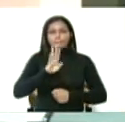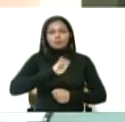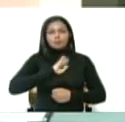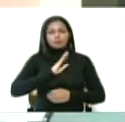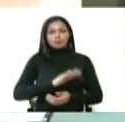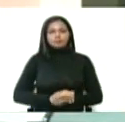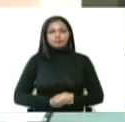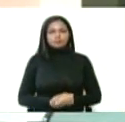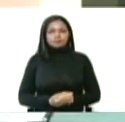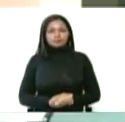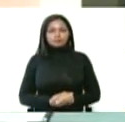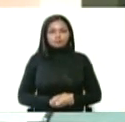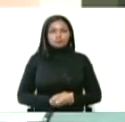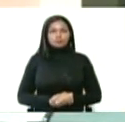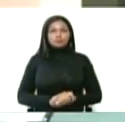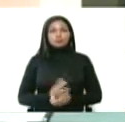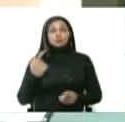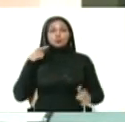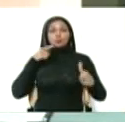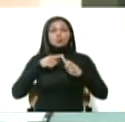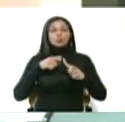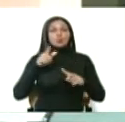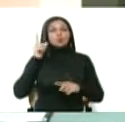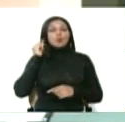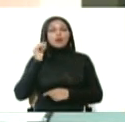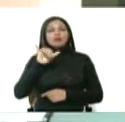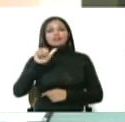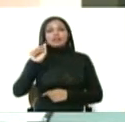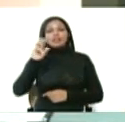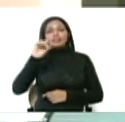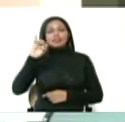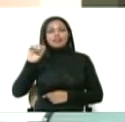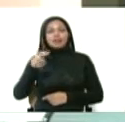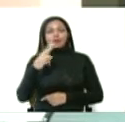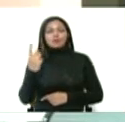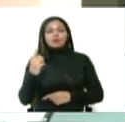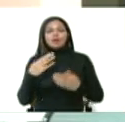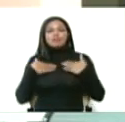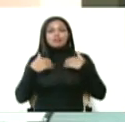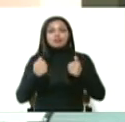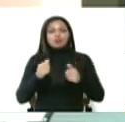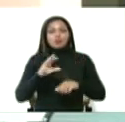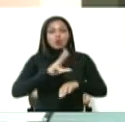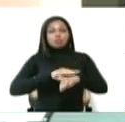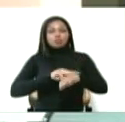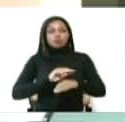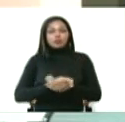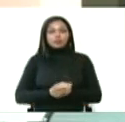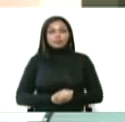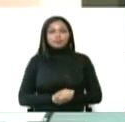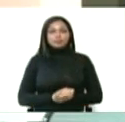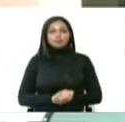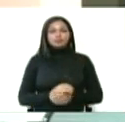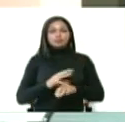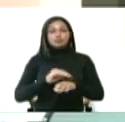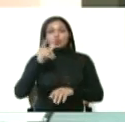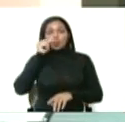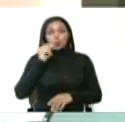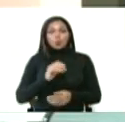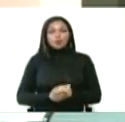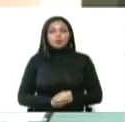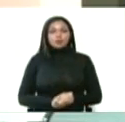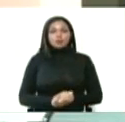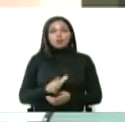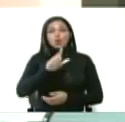guaireño. Está Yadira Castillo, Autoridad Única de Salud, la doctora Yadira Castillo, el doctor José López